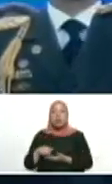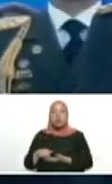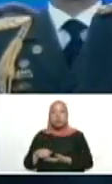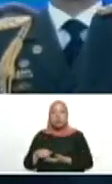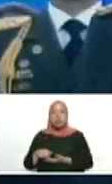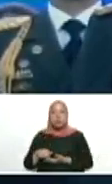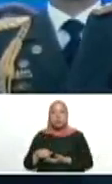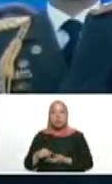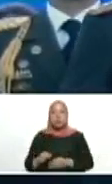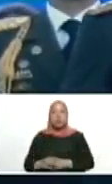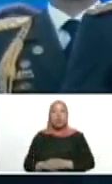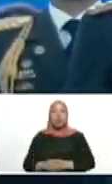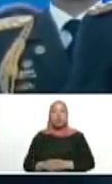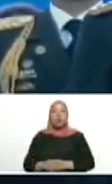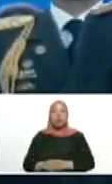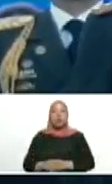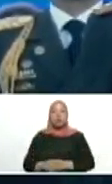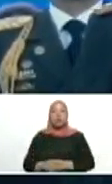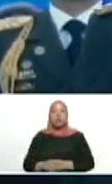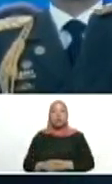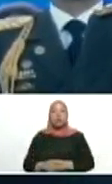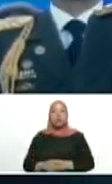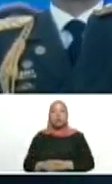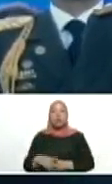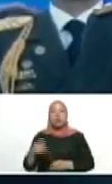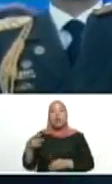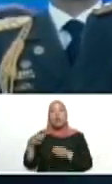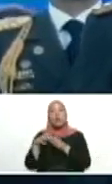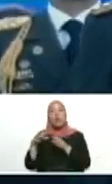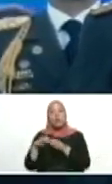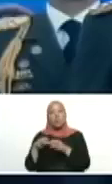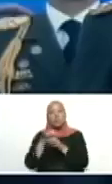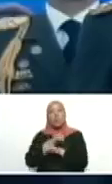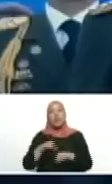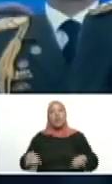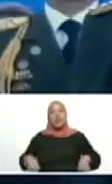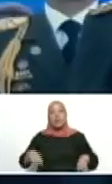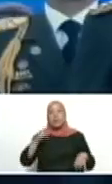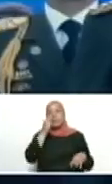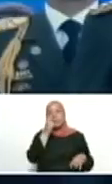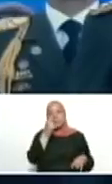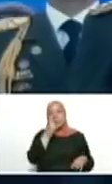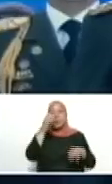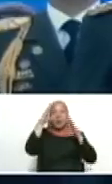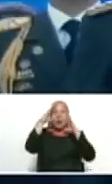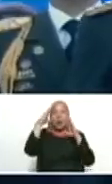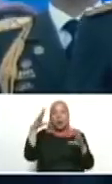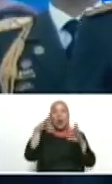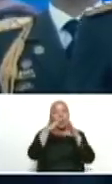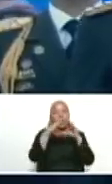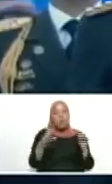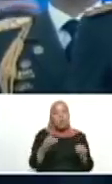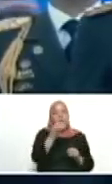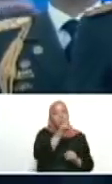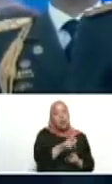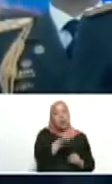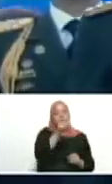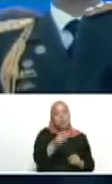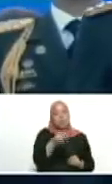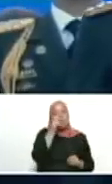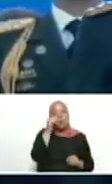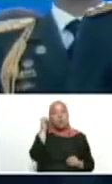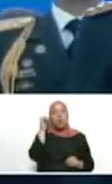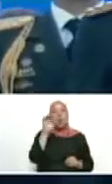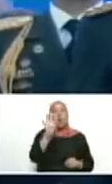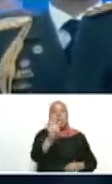Y en nuestra gloriosa Milicia Nacional Bolivariana, mi saludo a todos los milicianos y milicianas, más de